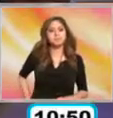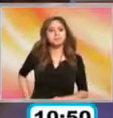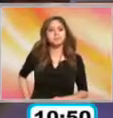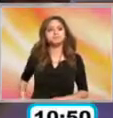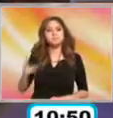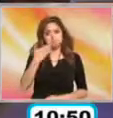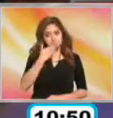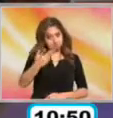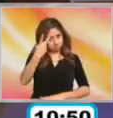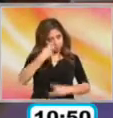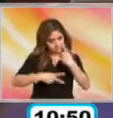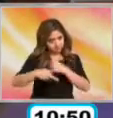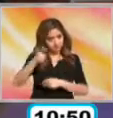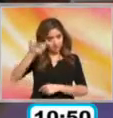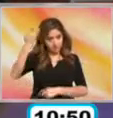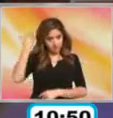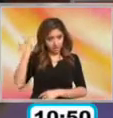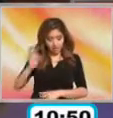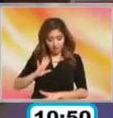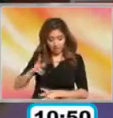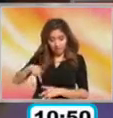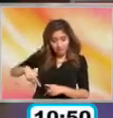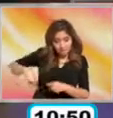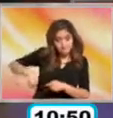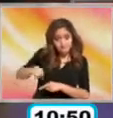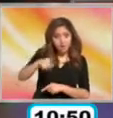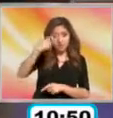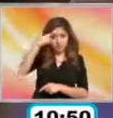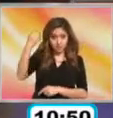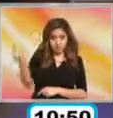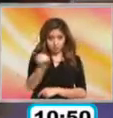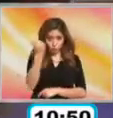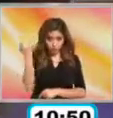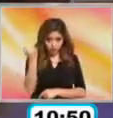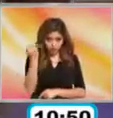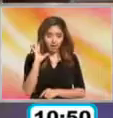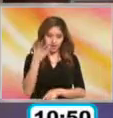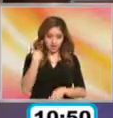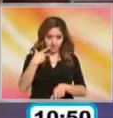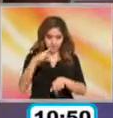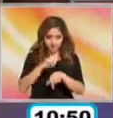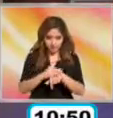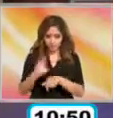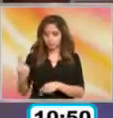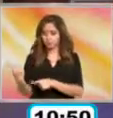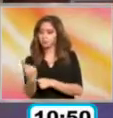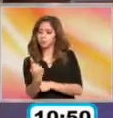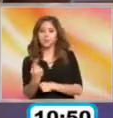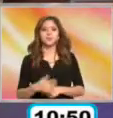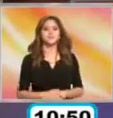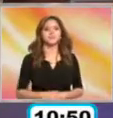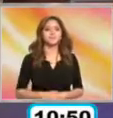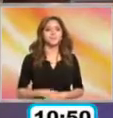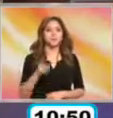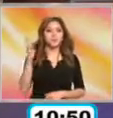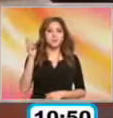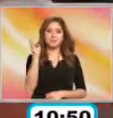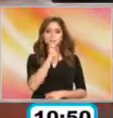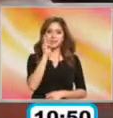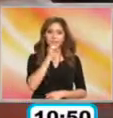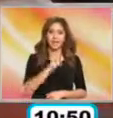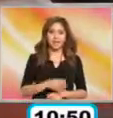bienvenido a la banda. Ya le dieron la patadita de buena suerte y todo. No, adelante. Ah, ¿se la puedo dar? Tú. Hazte para acá, pues, compadre. Voltees. De Mazatlán para